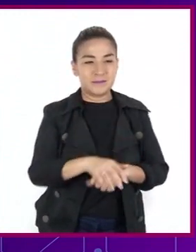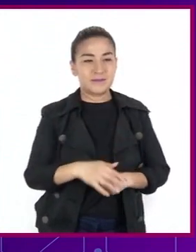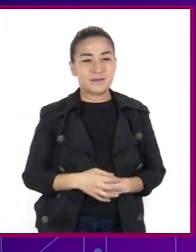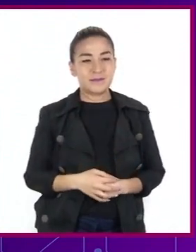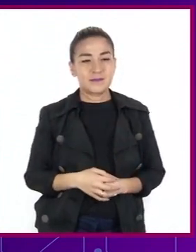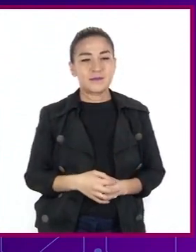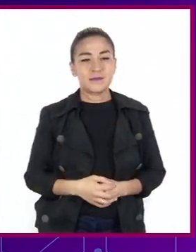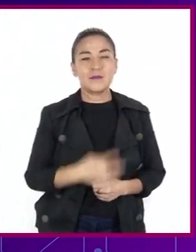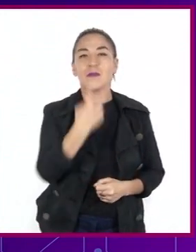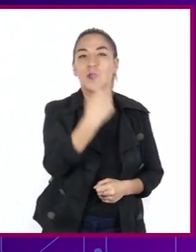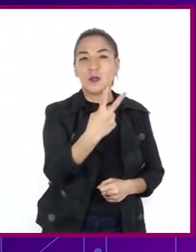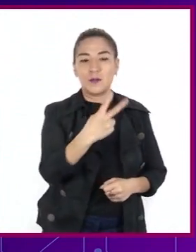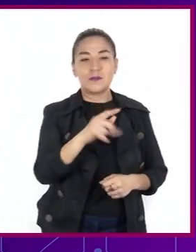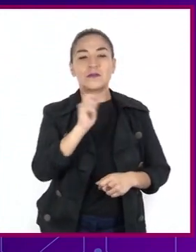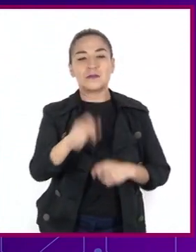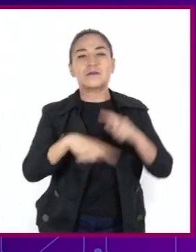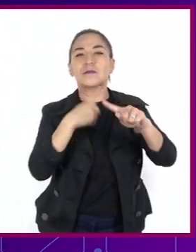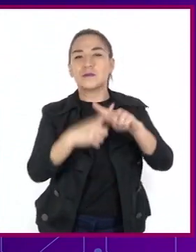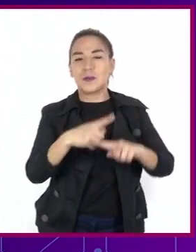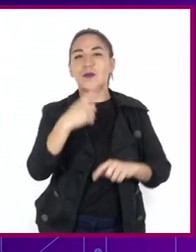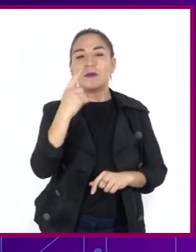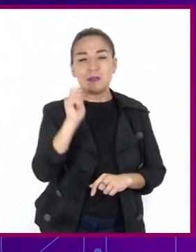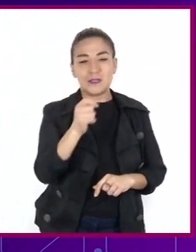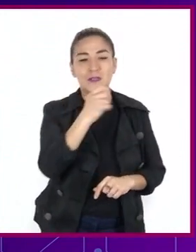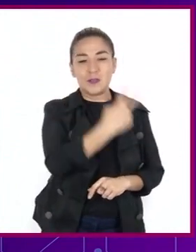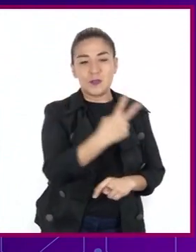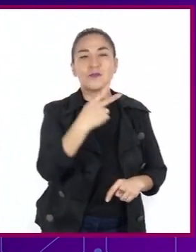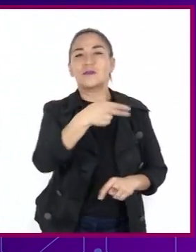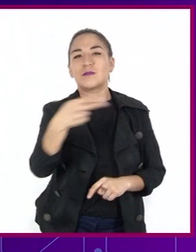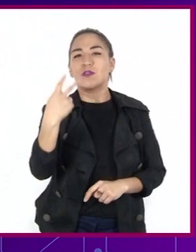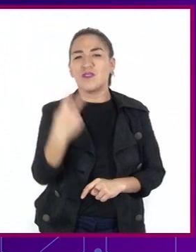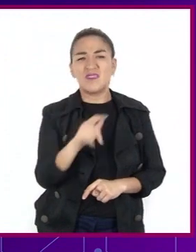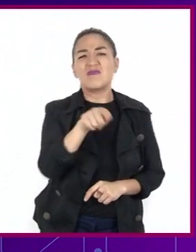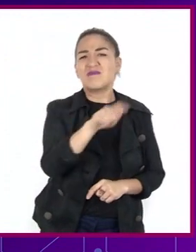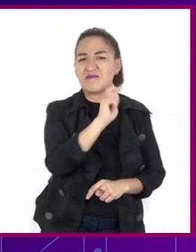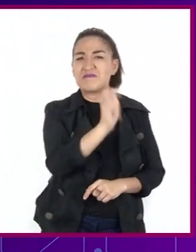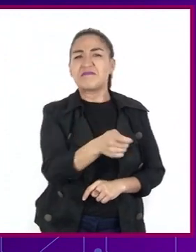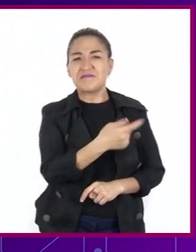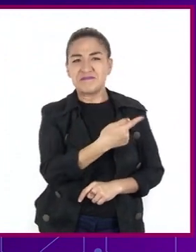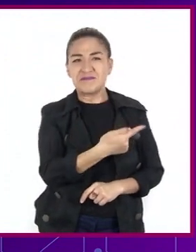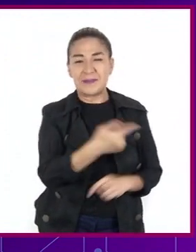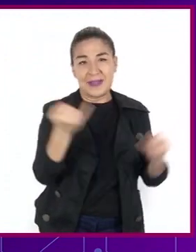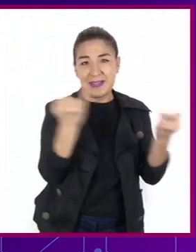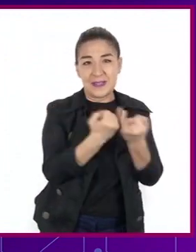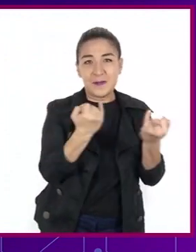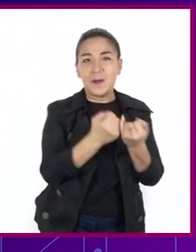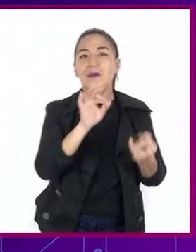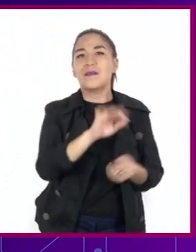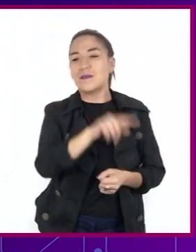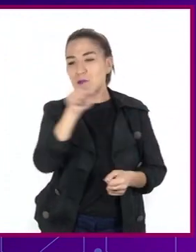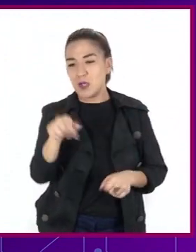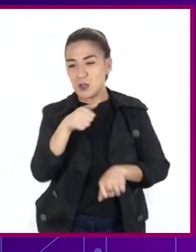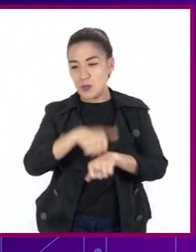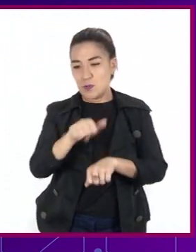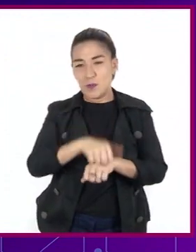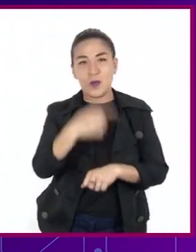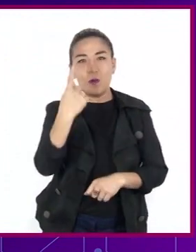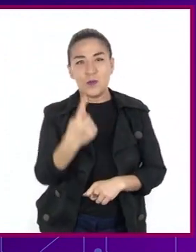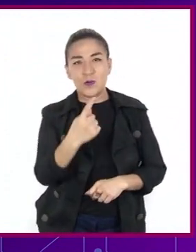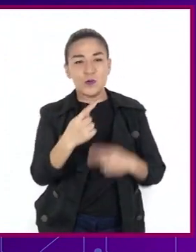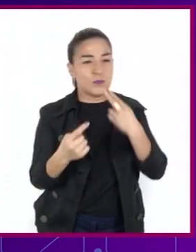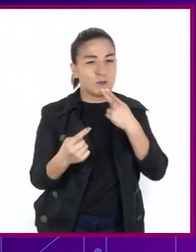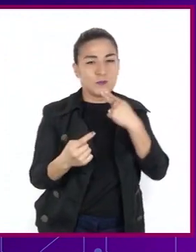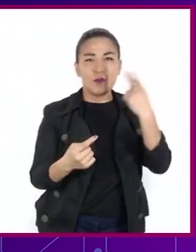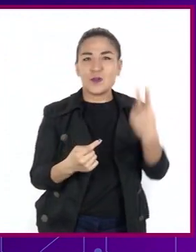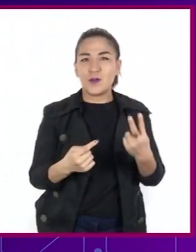obtenemos que 2 es igual a 2. ¿Qué piensan que significa eso? ¿Pasará lo mismo si en lugar del número 1 usamos el número